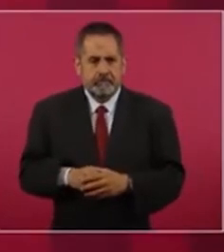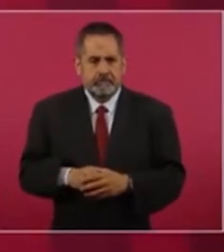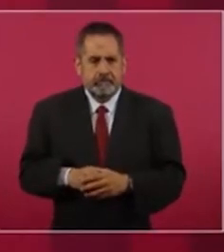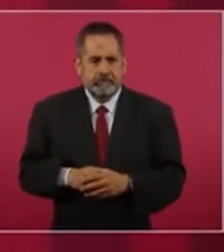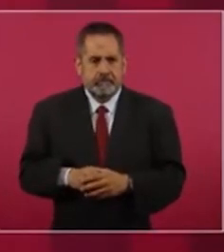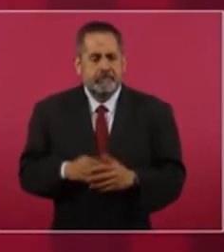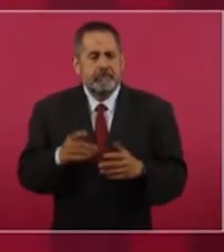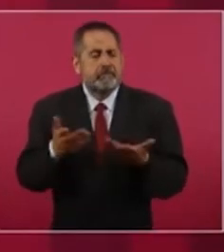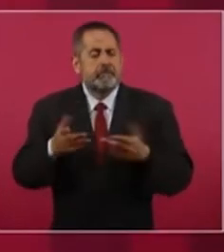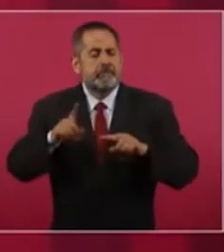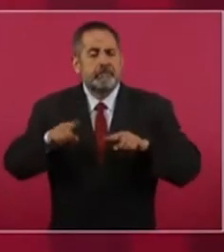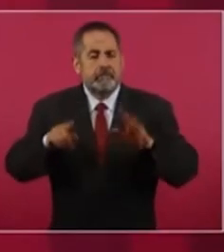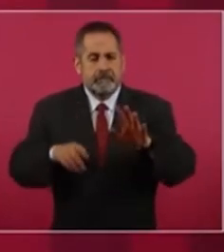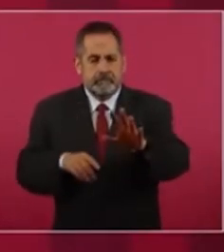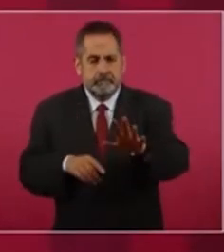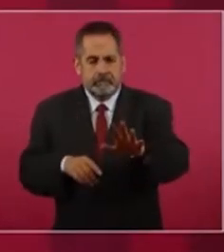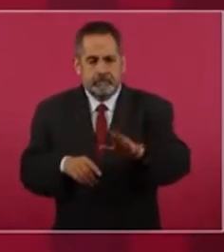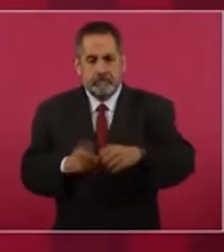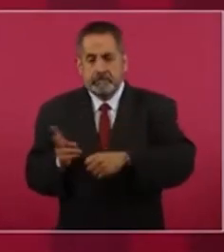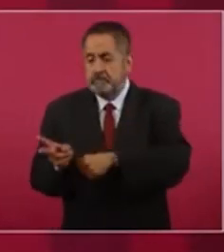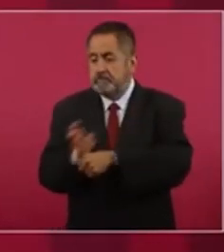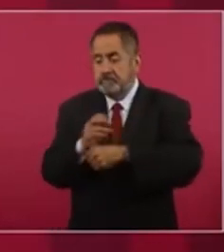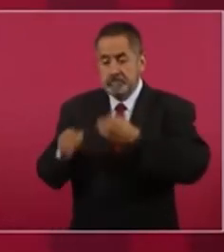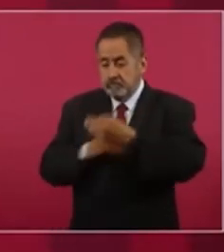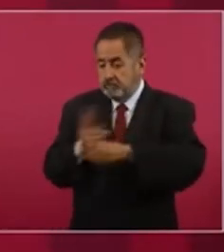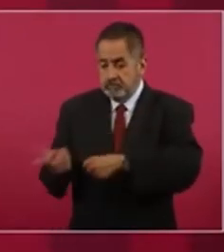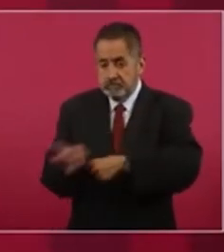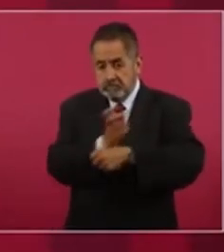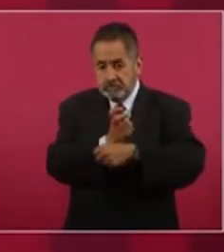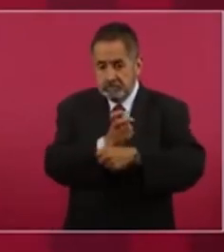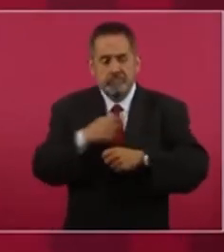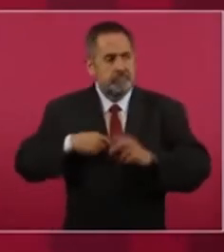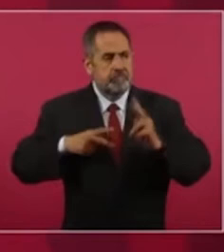decisión? ¿De qué depende? Depende de que inviten a todos.